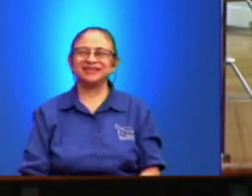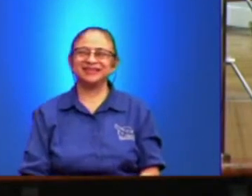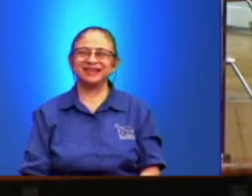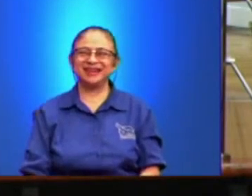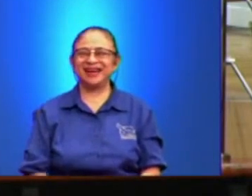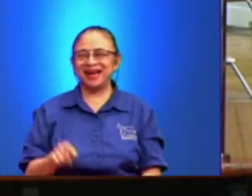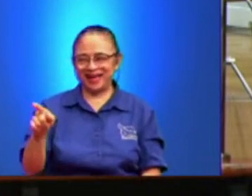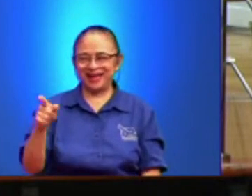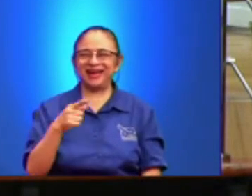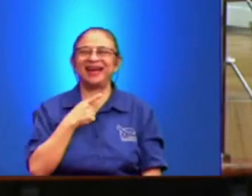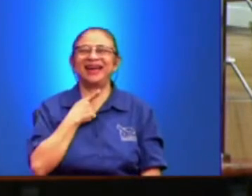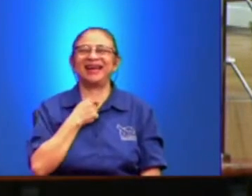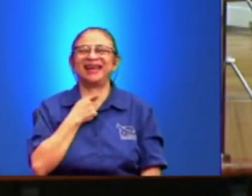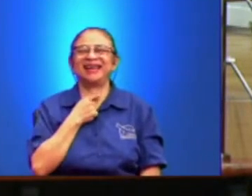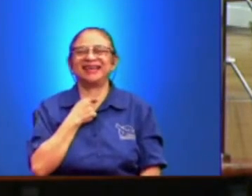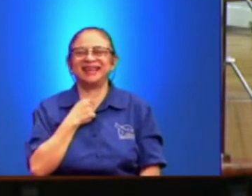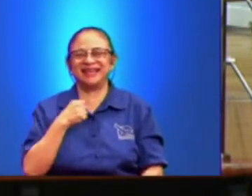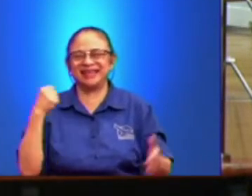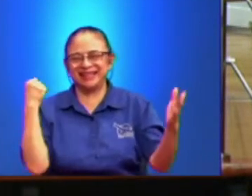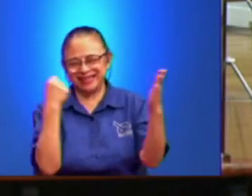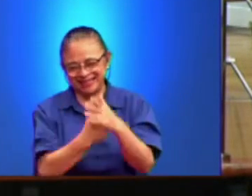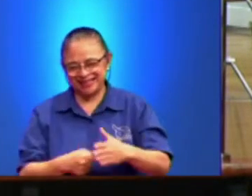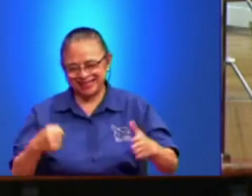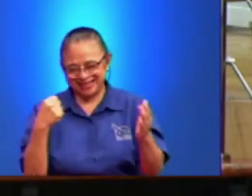era despedido tyson